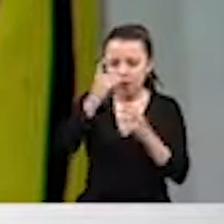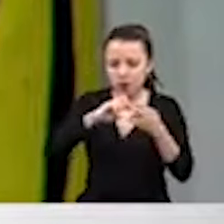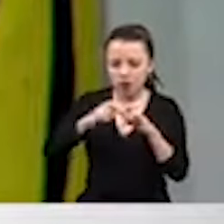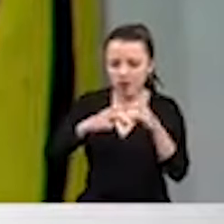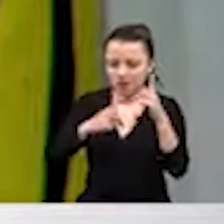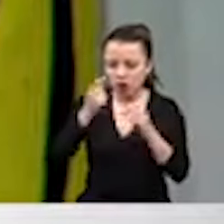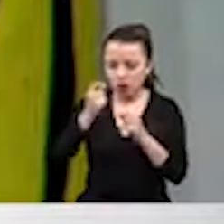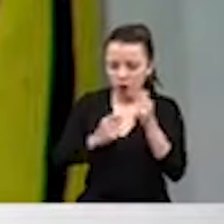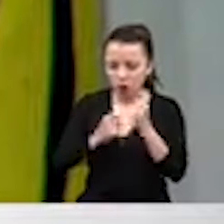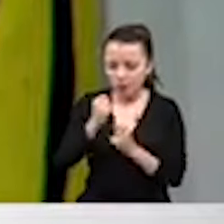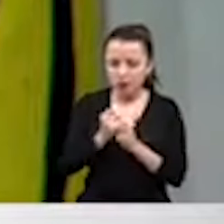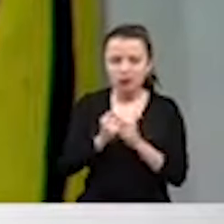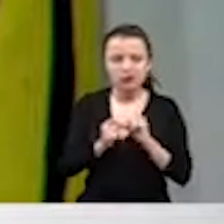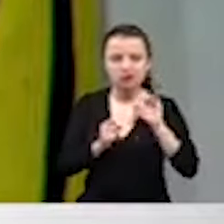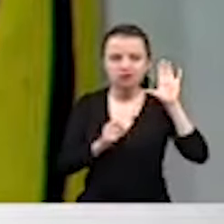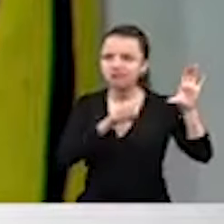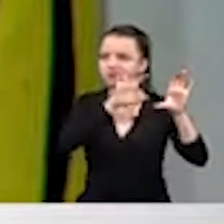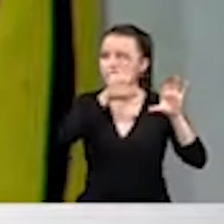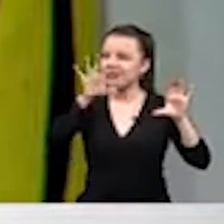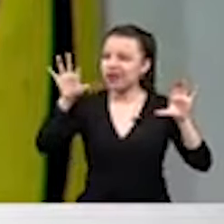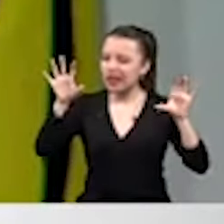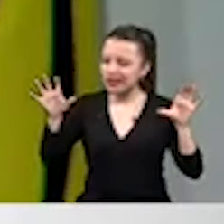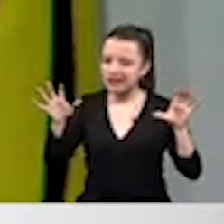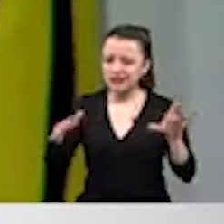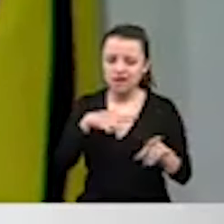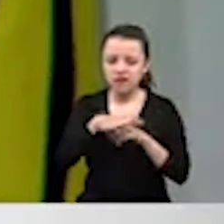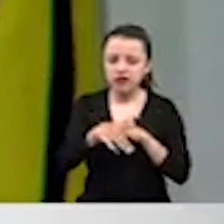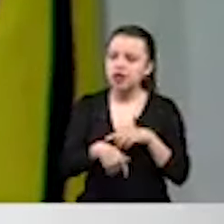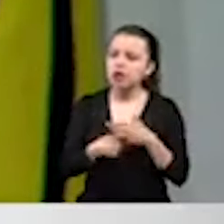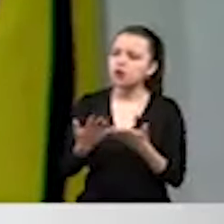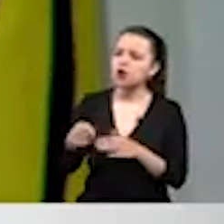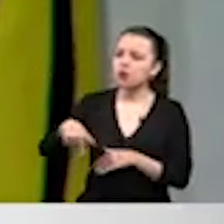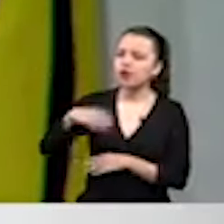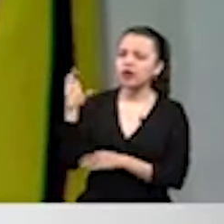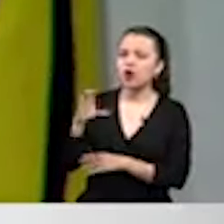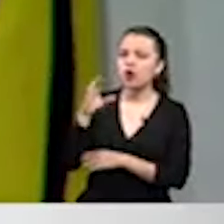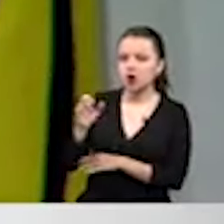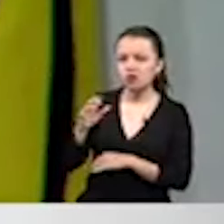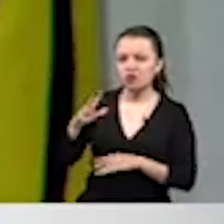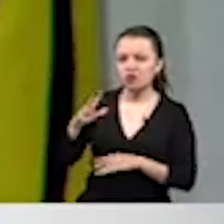resumen, ¿cómo el colonialismo y la explotación de los pueblos indígenas reflejan la desigualdad en América Latina?